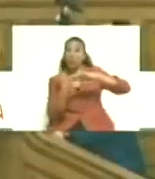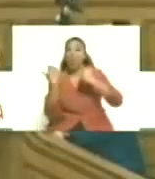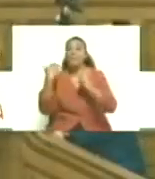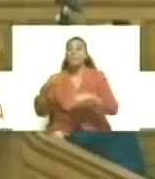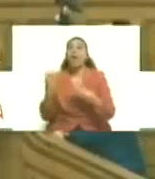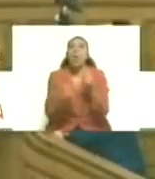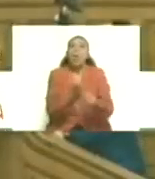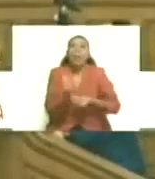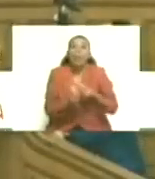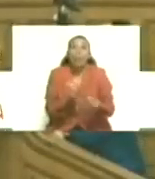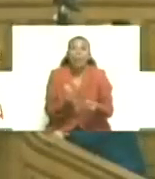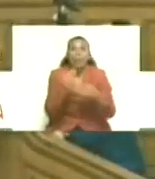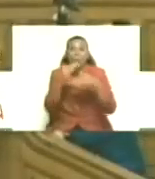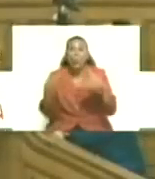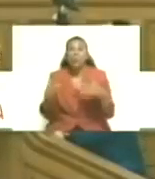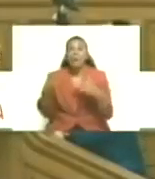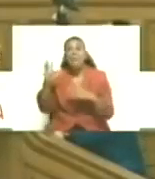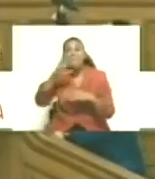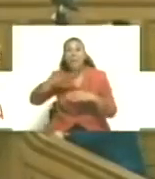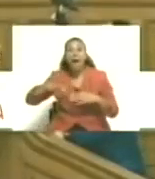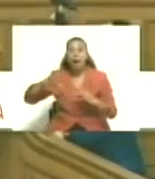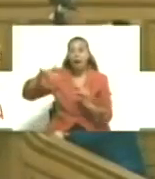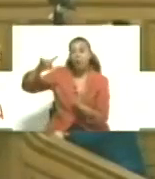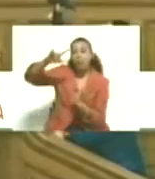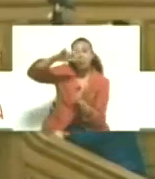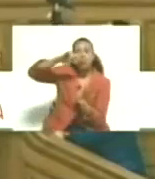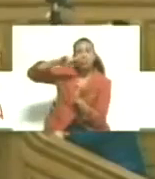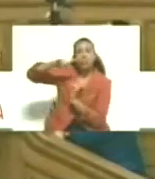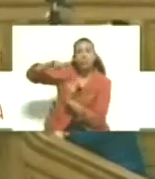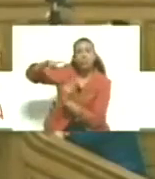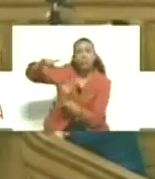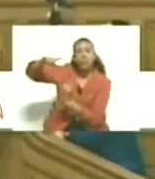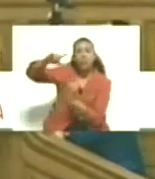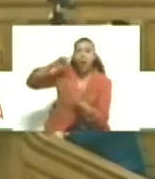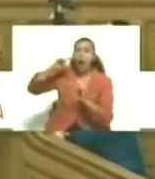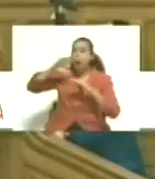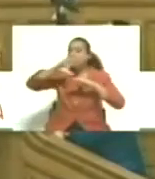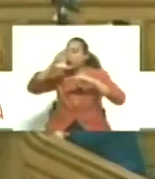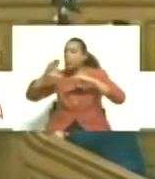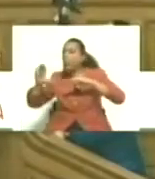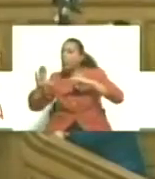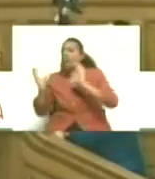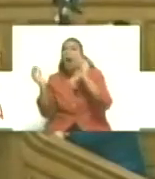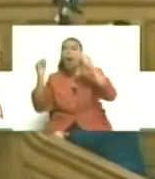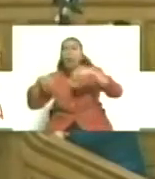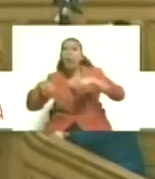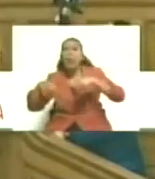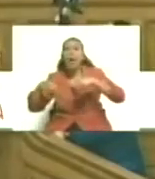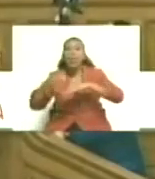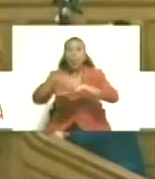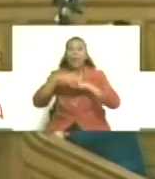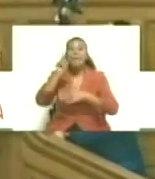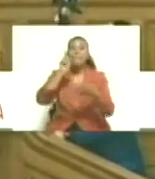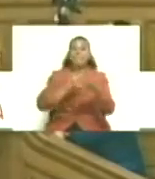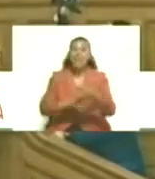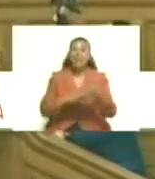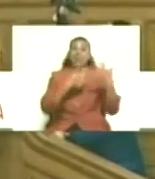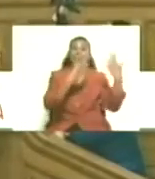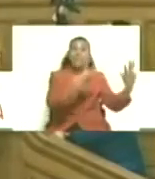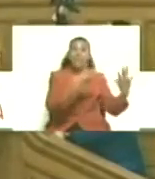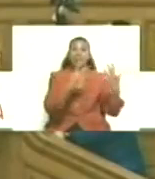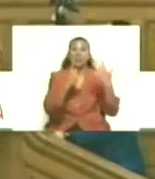delimitado por vías y medios prácticos y pacíficos del Acuerdo de Ginebra de